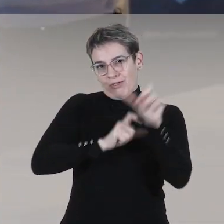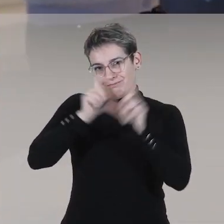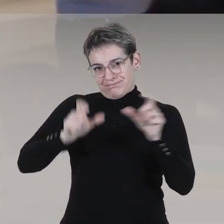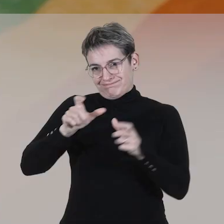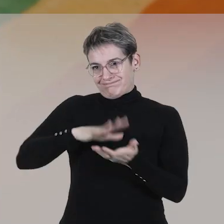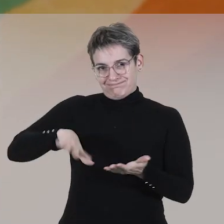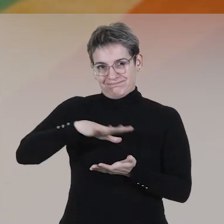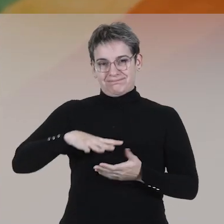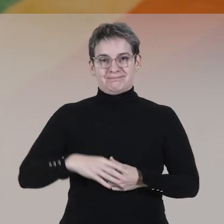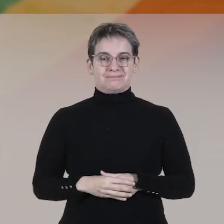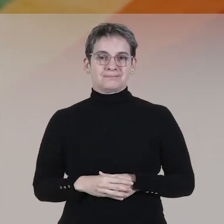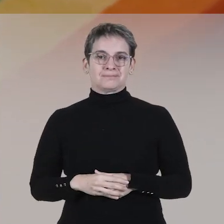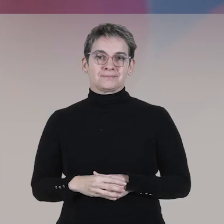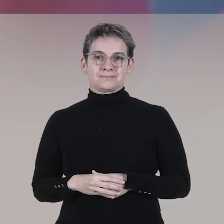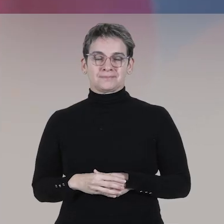de la población.